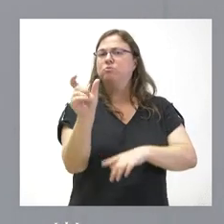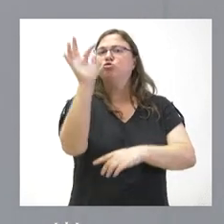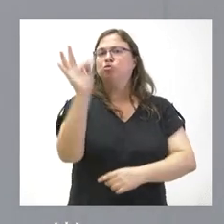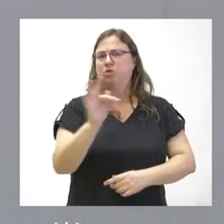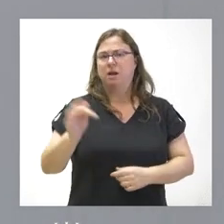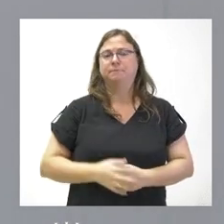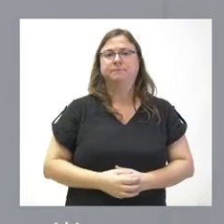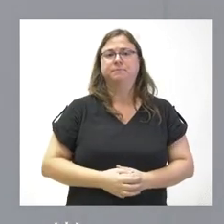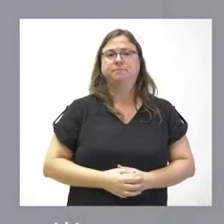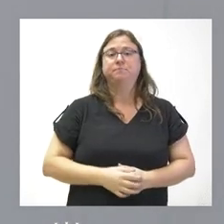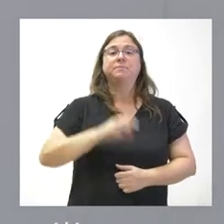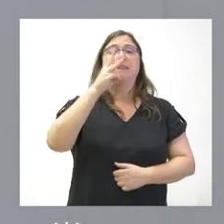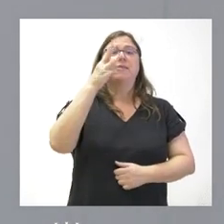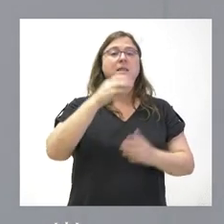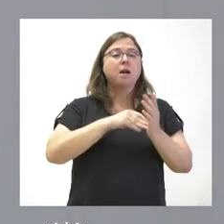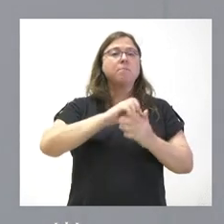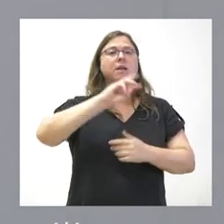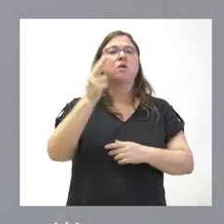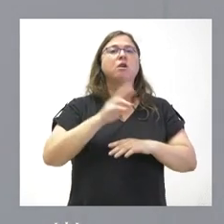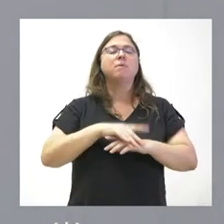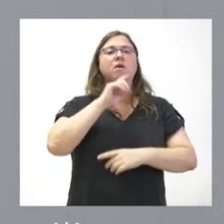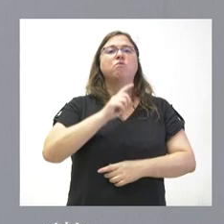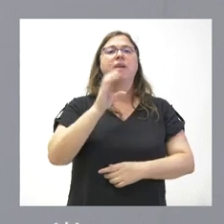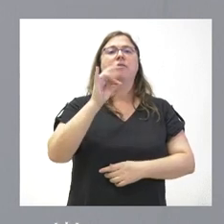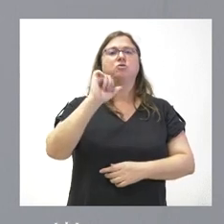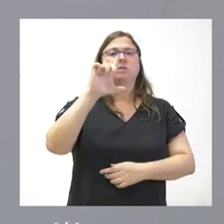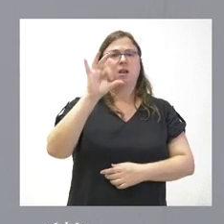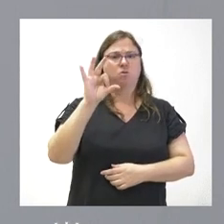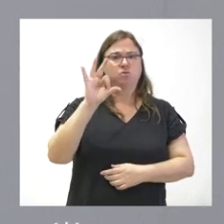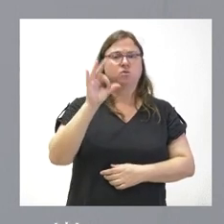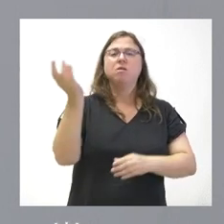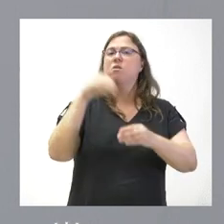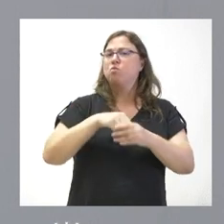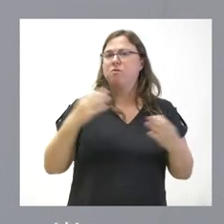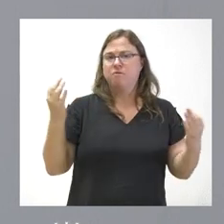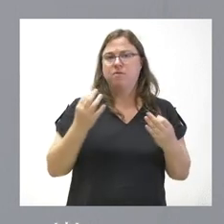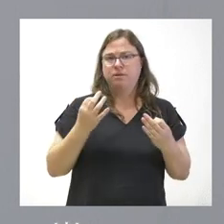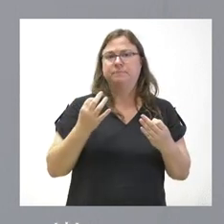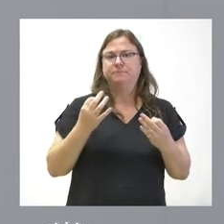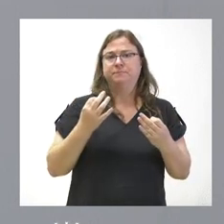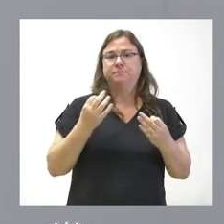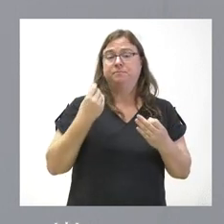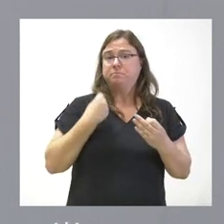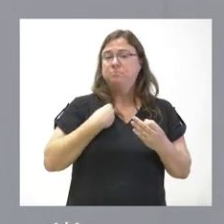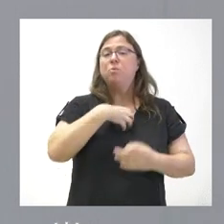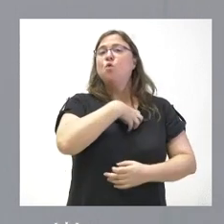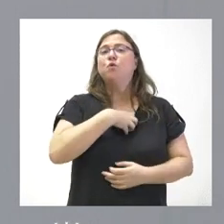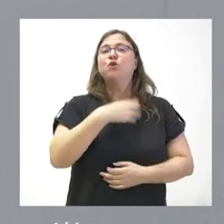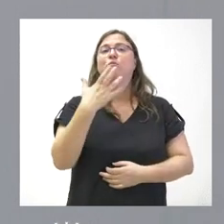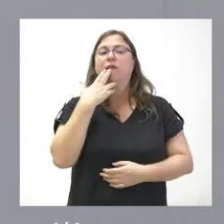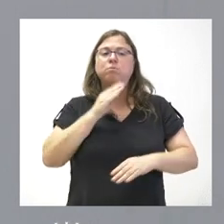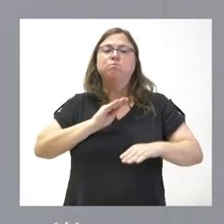apoyo 30,000 para la fundación Silos que incluye entre estas funciones que se van a